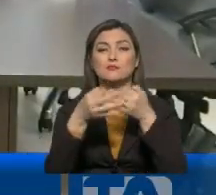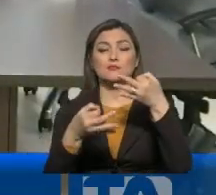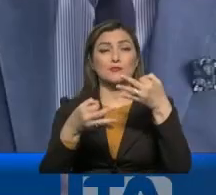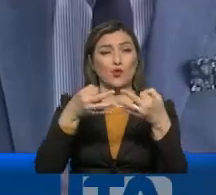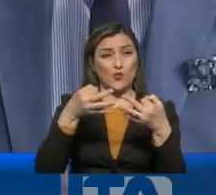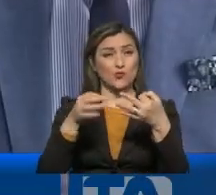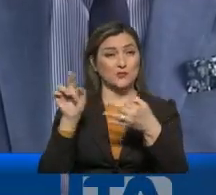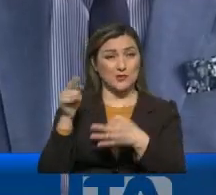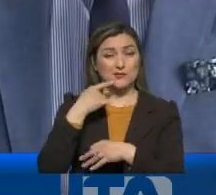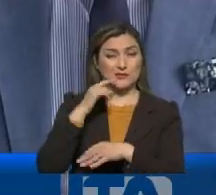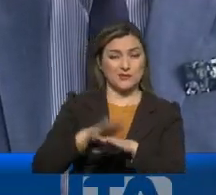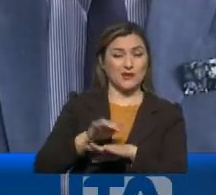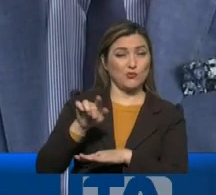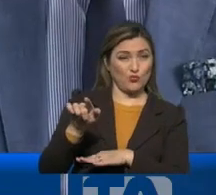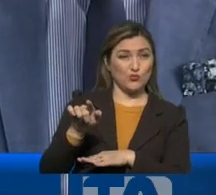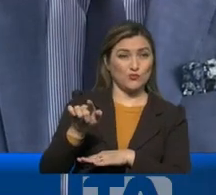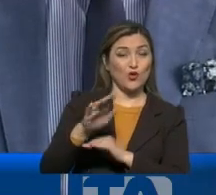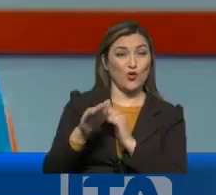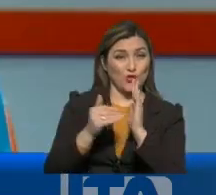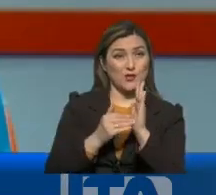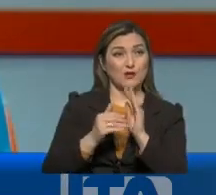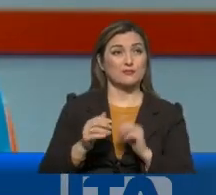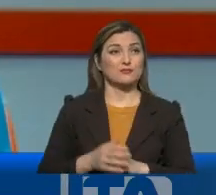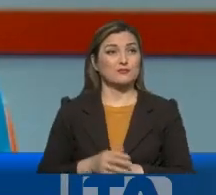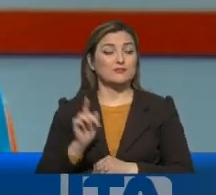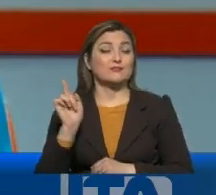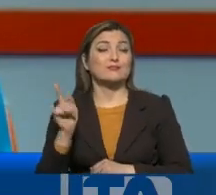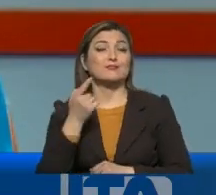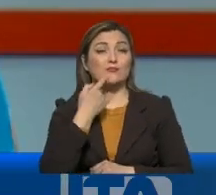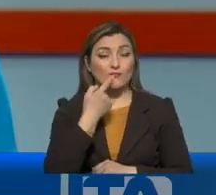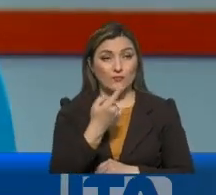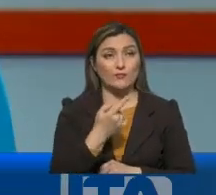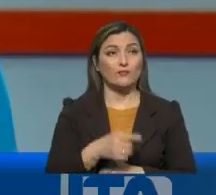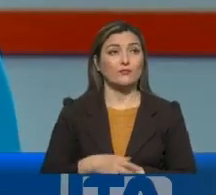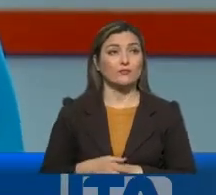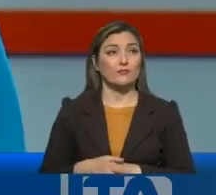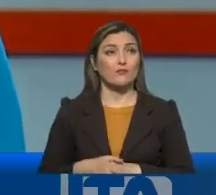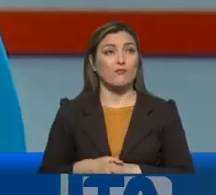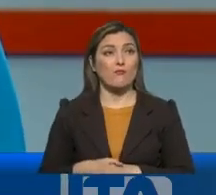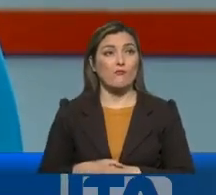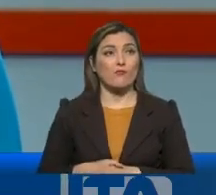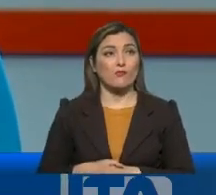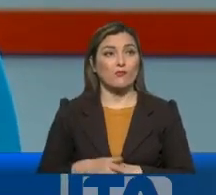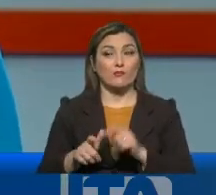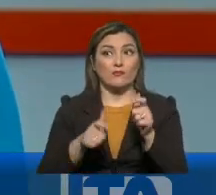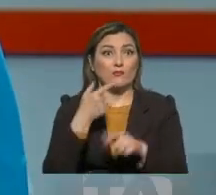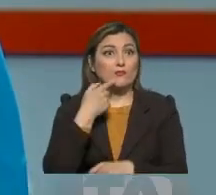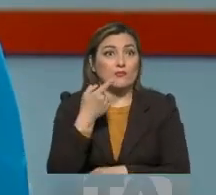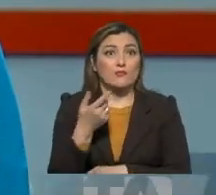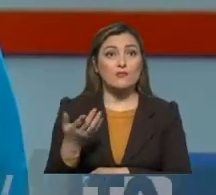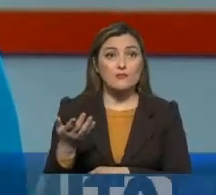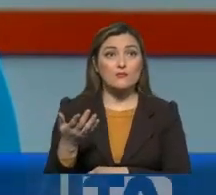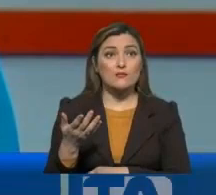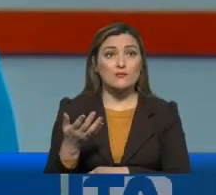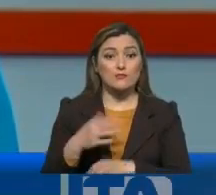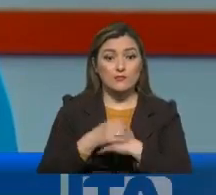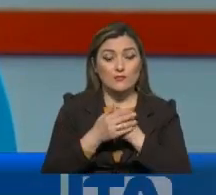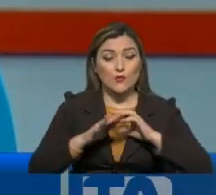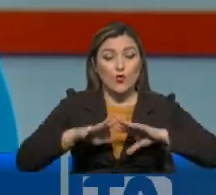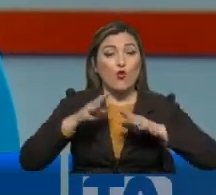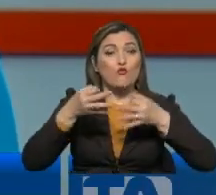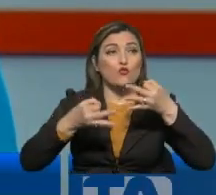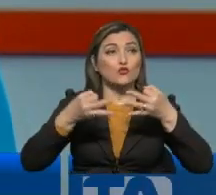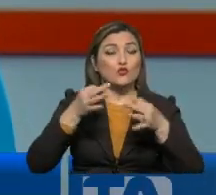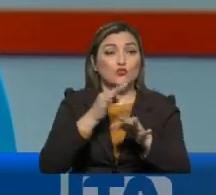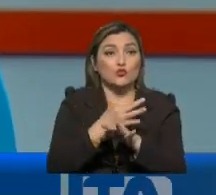que tras estas acciones se desataron en su contra almeida responde la gente también dice que hay más enquistada en la función